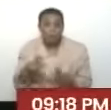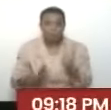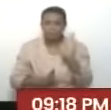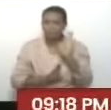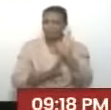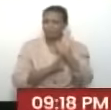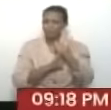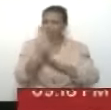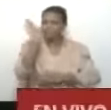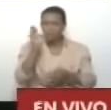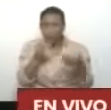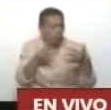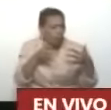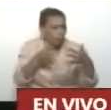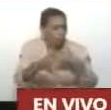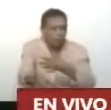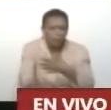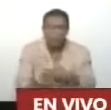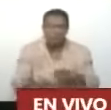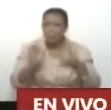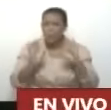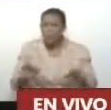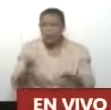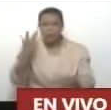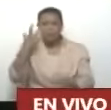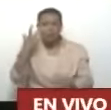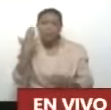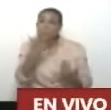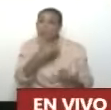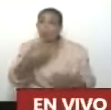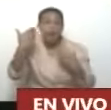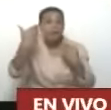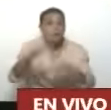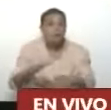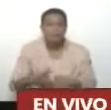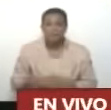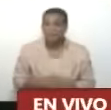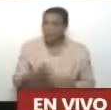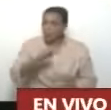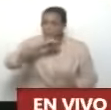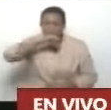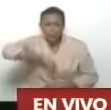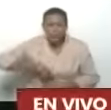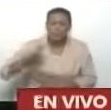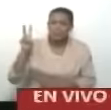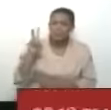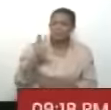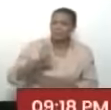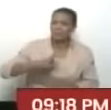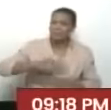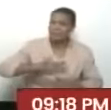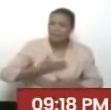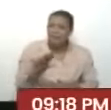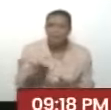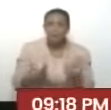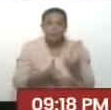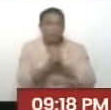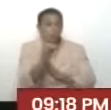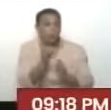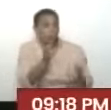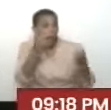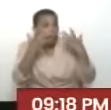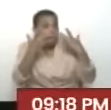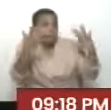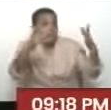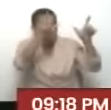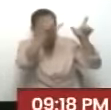trasciende más de todo lo que podemos imaginar. Es un sentimiento patrio que tuvimos los venezolanos y que tenemos hacia usted. Una admiración